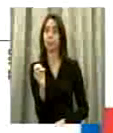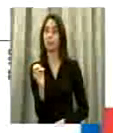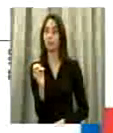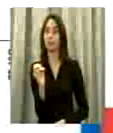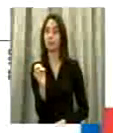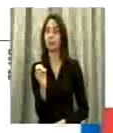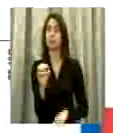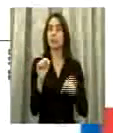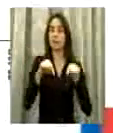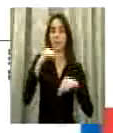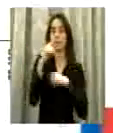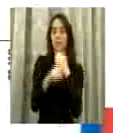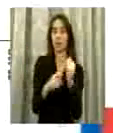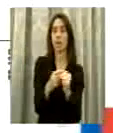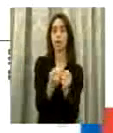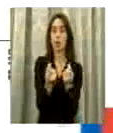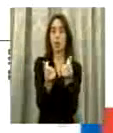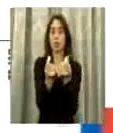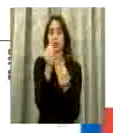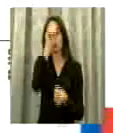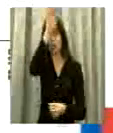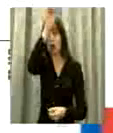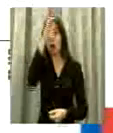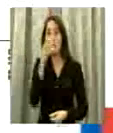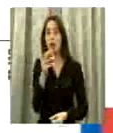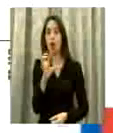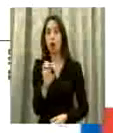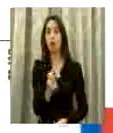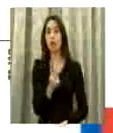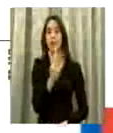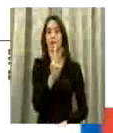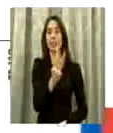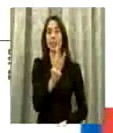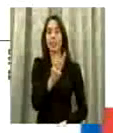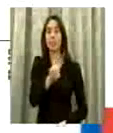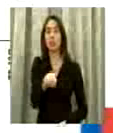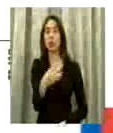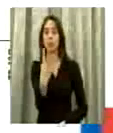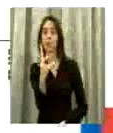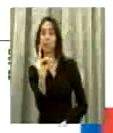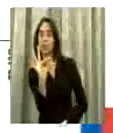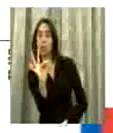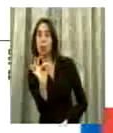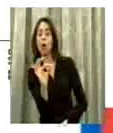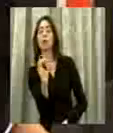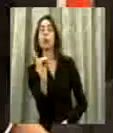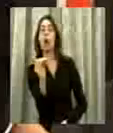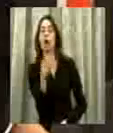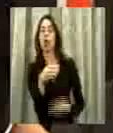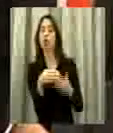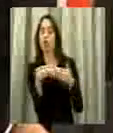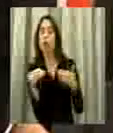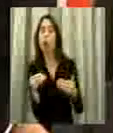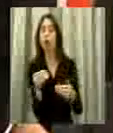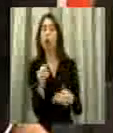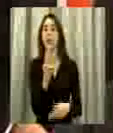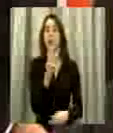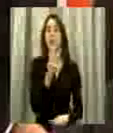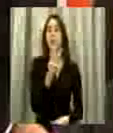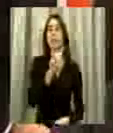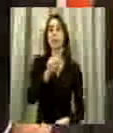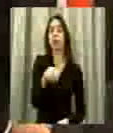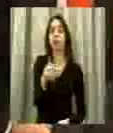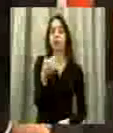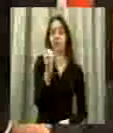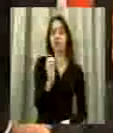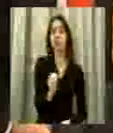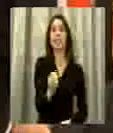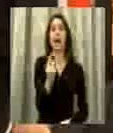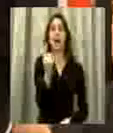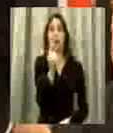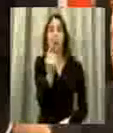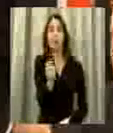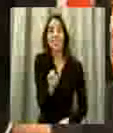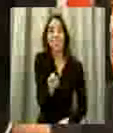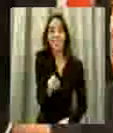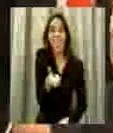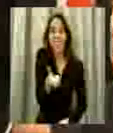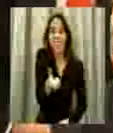y tenemos este año precios del cobre en torno a $3.50, $3.60. Cada centavo en el precio del cobre